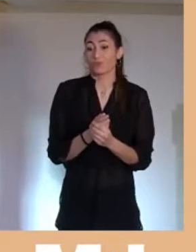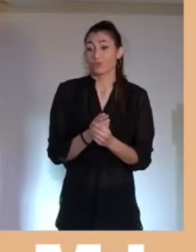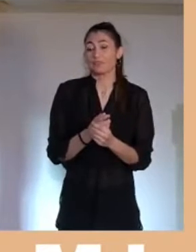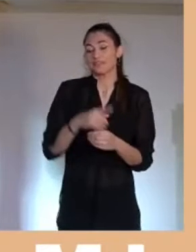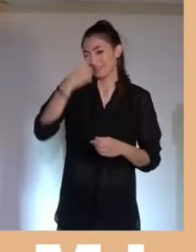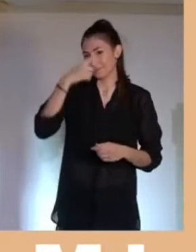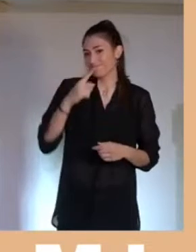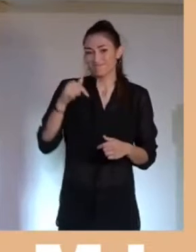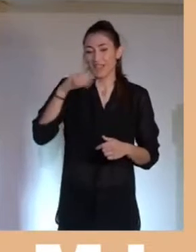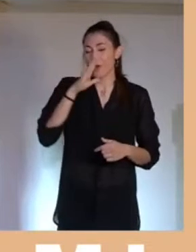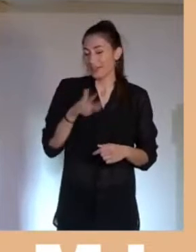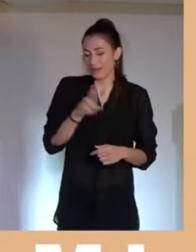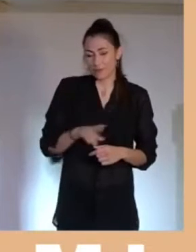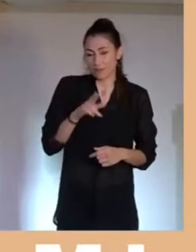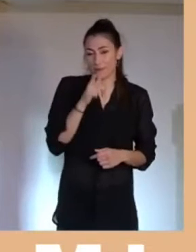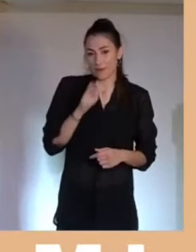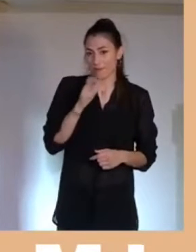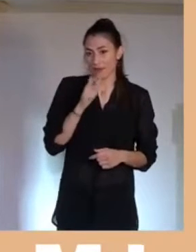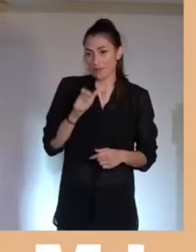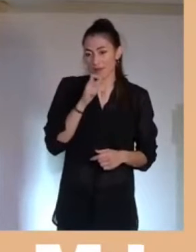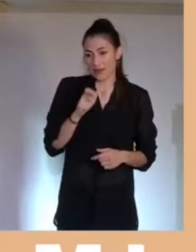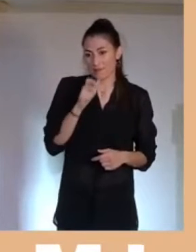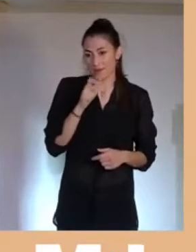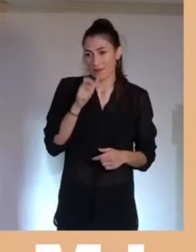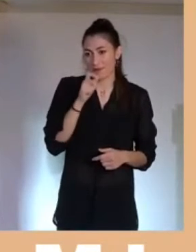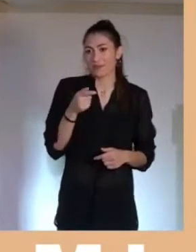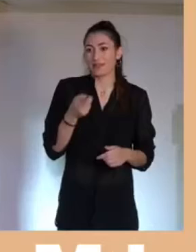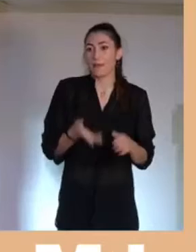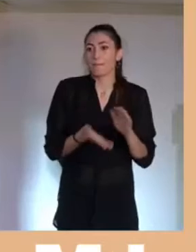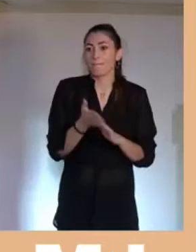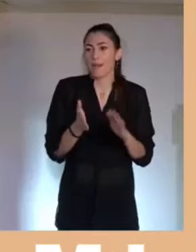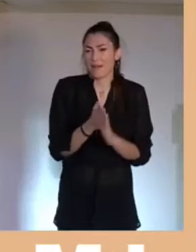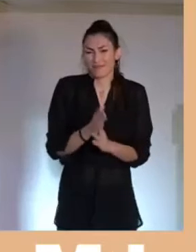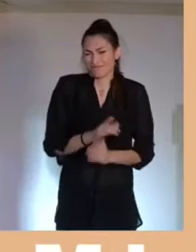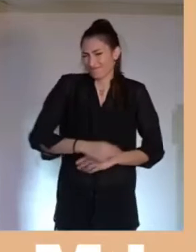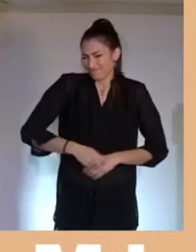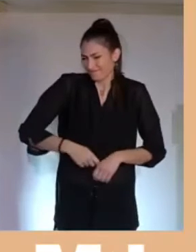casi seguro, os adelanto, será bestial.